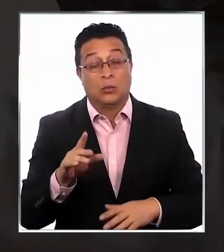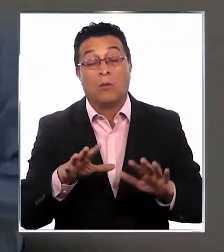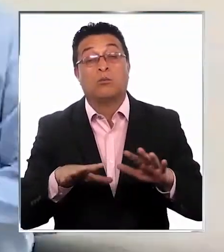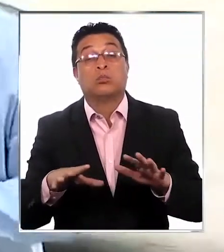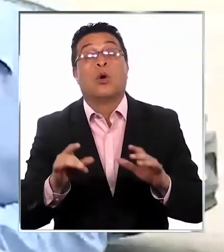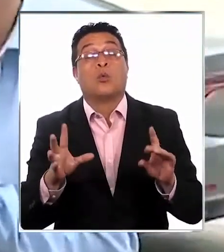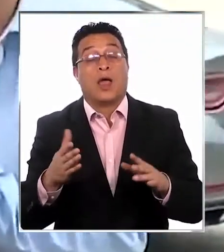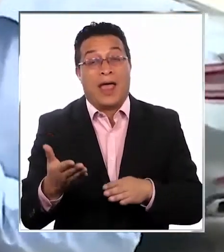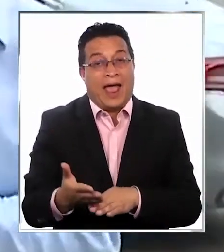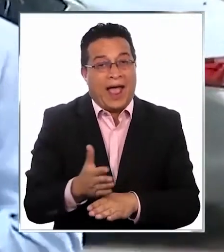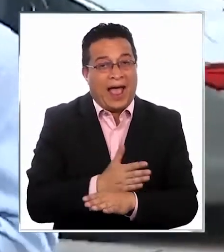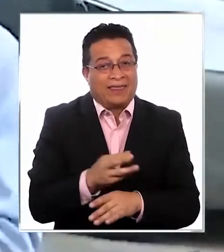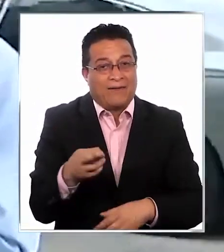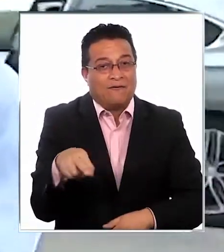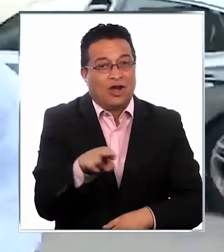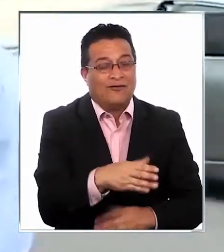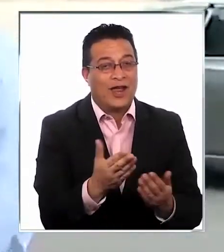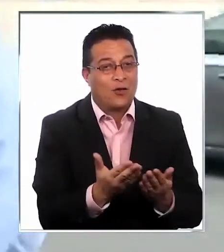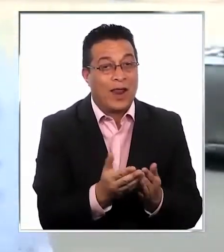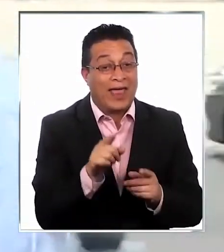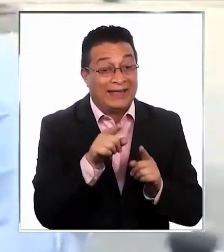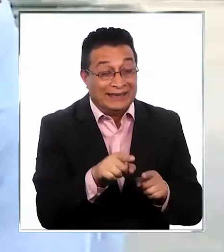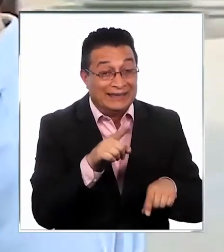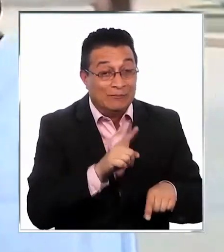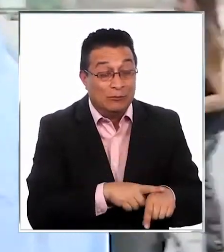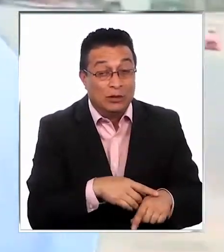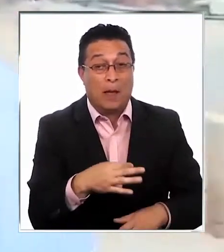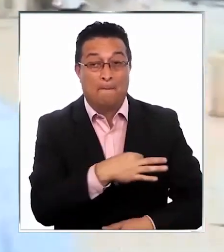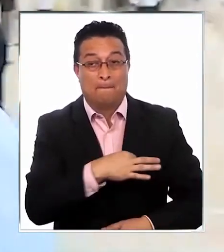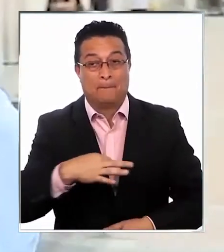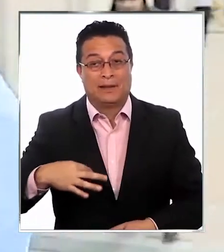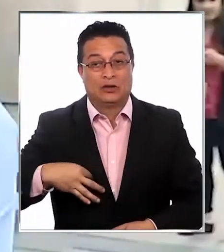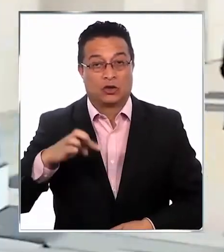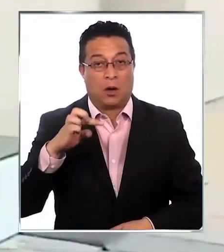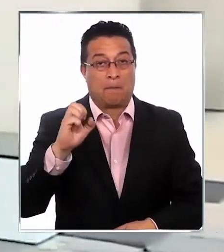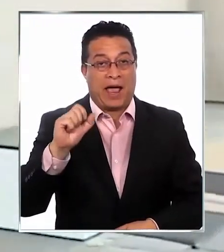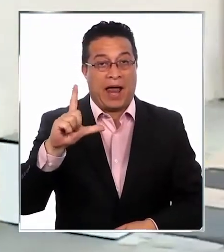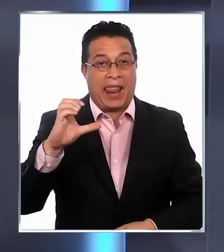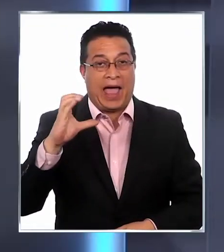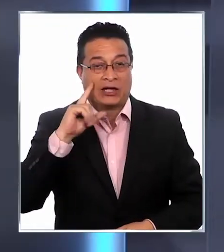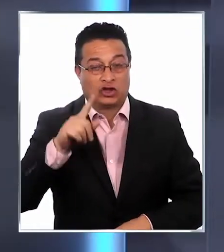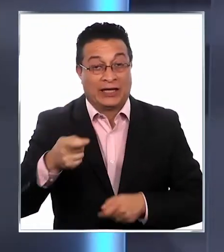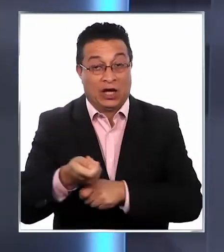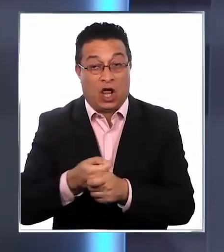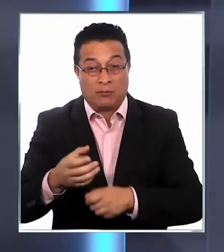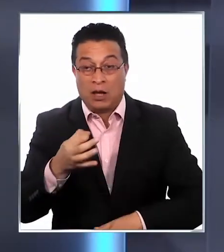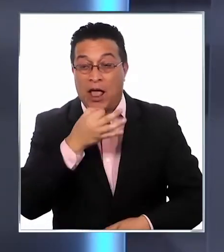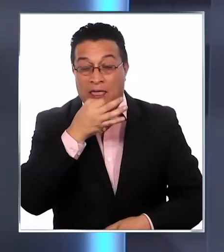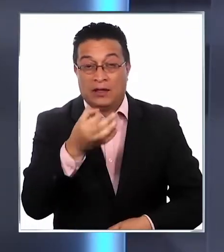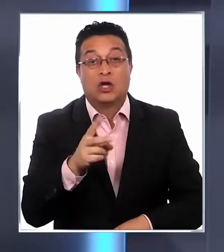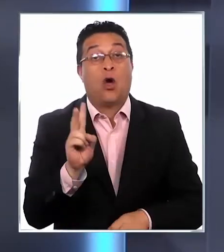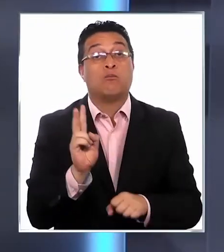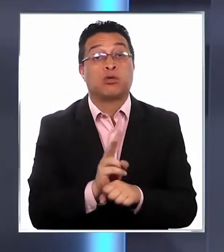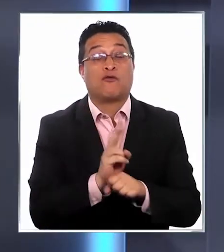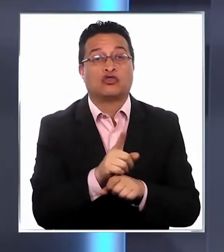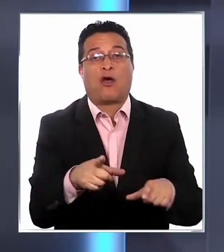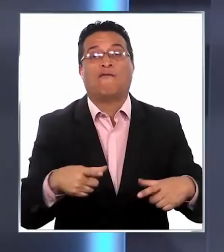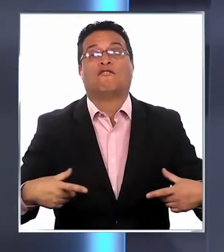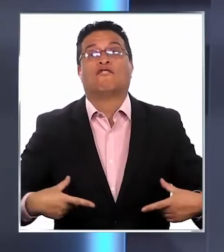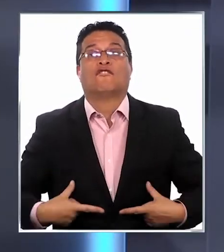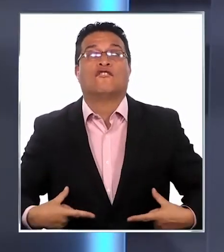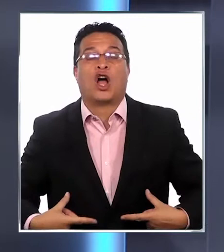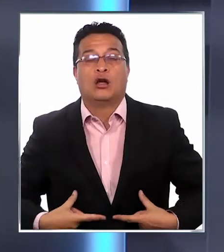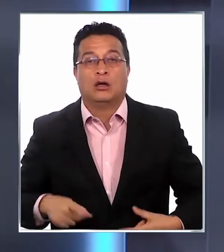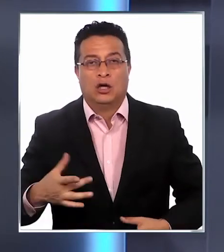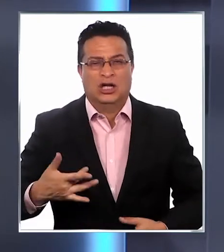la previa de la vuelta a clases, justo en ese momento el ministro Lucas Palacio, el ministro de Economía, dice En buen chileno los profesores están flojeando y